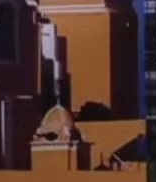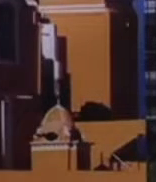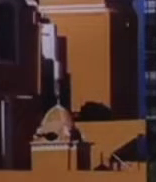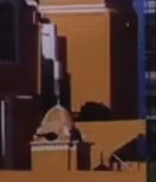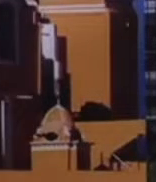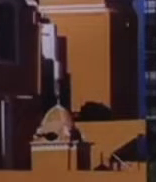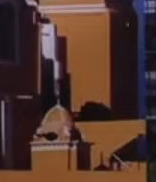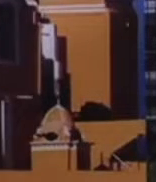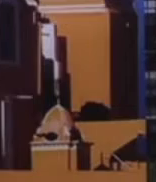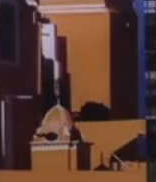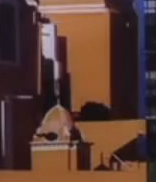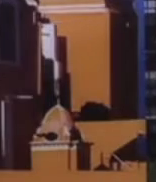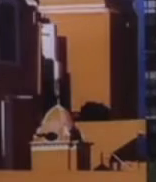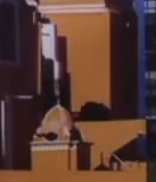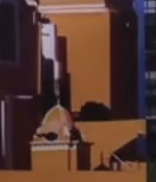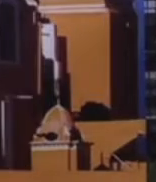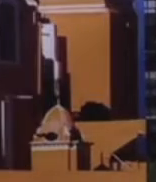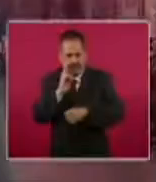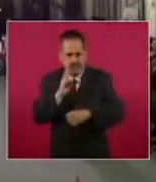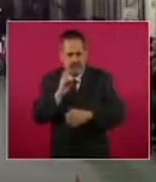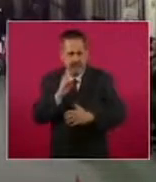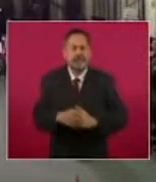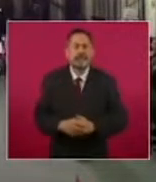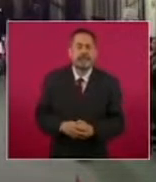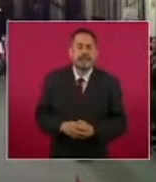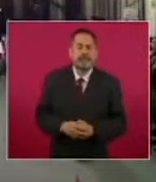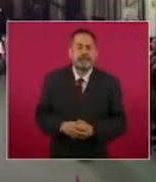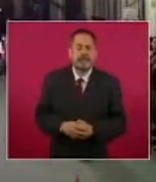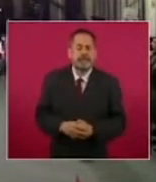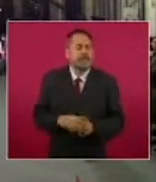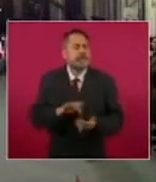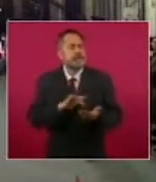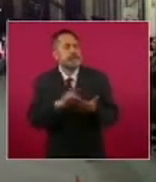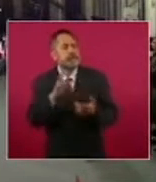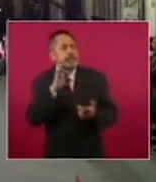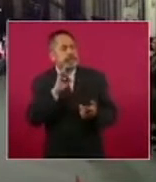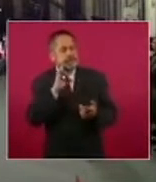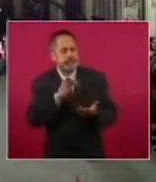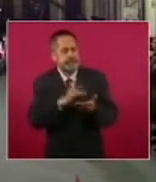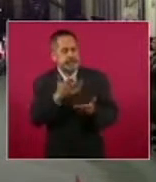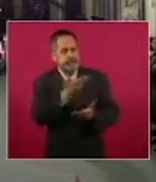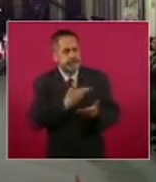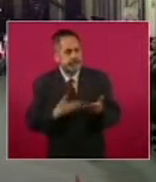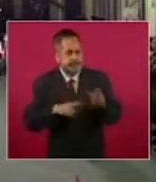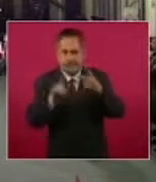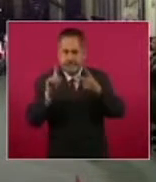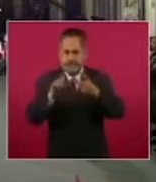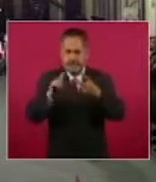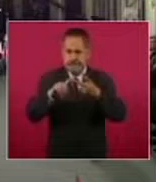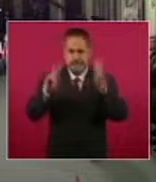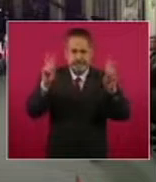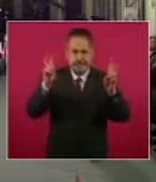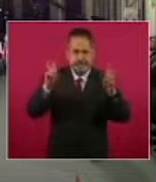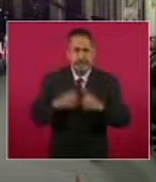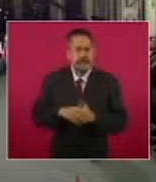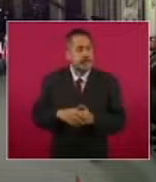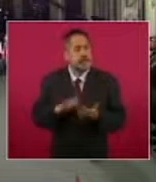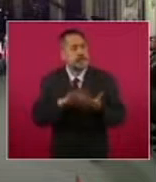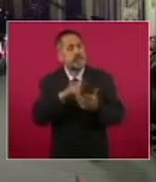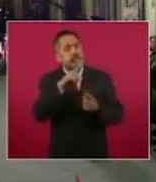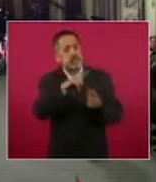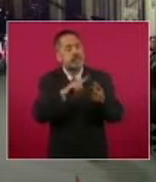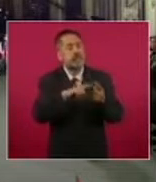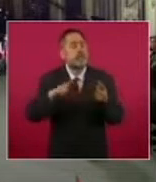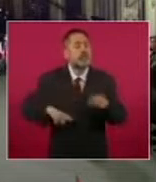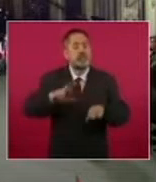de pemex autorizó la ampliación del contrato de auditoria externa con la firma cárdenas 22